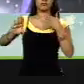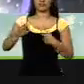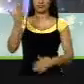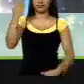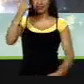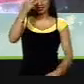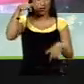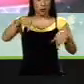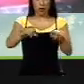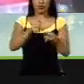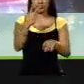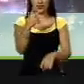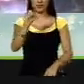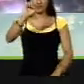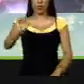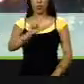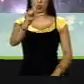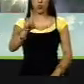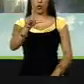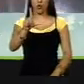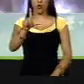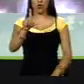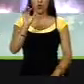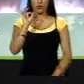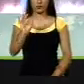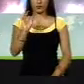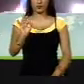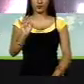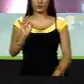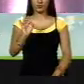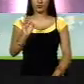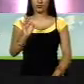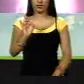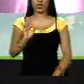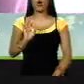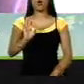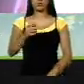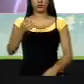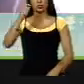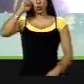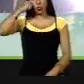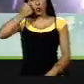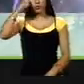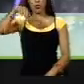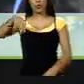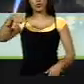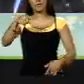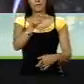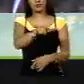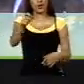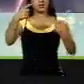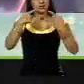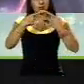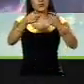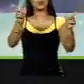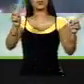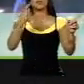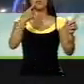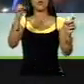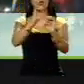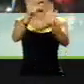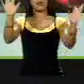de justicia, equidad social plasmada hoy en nuestra